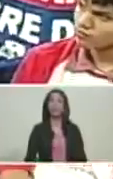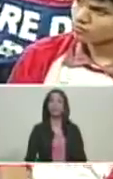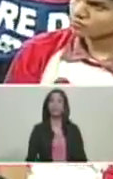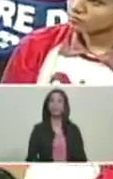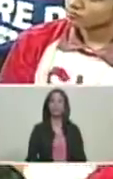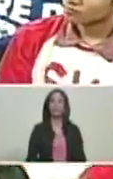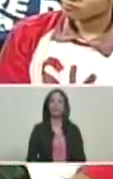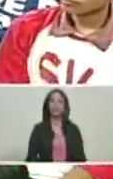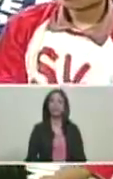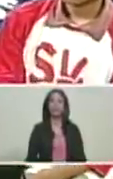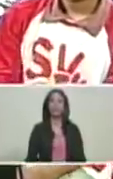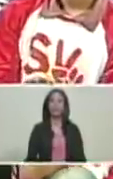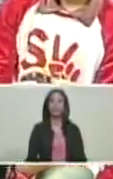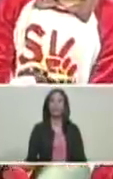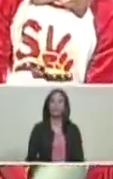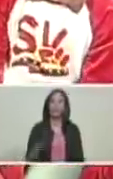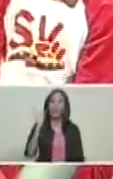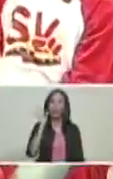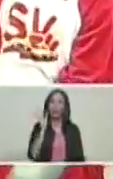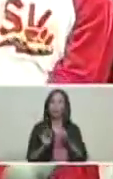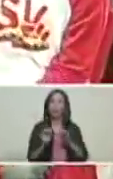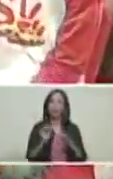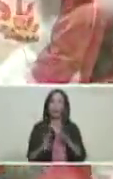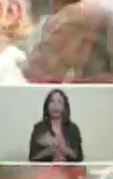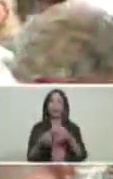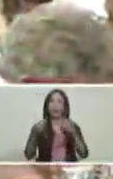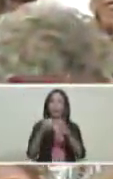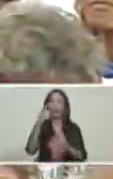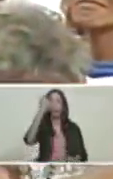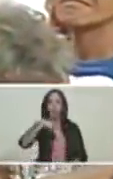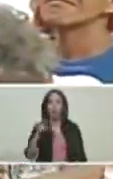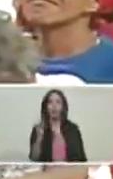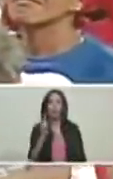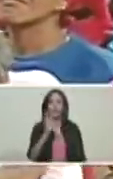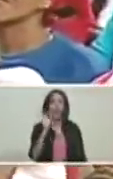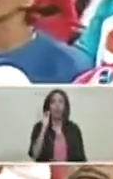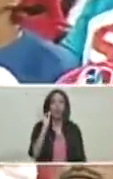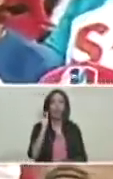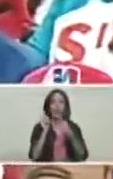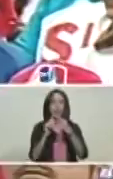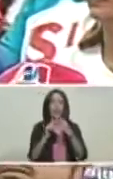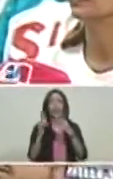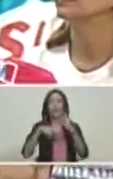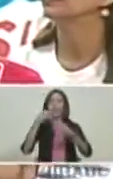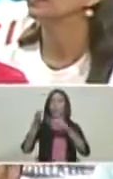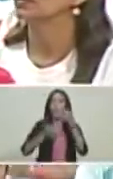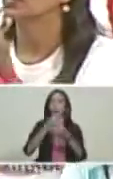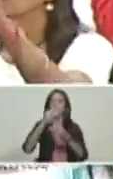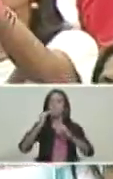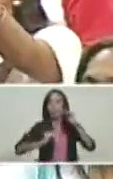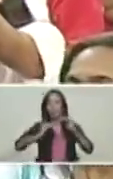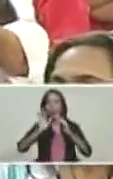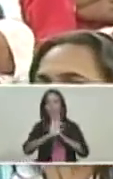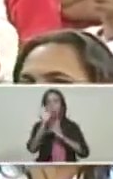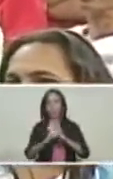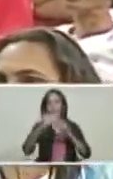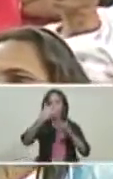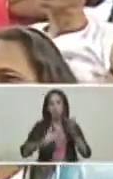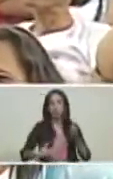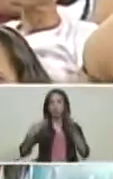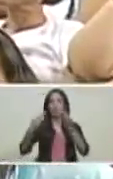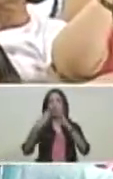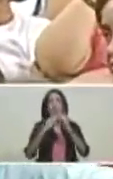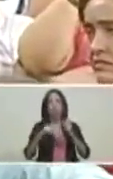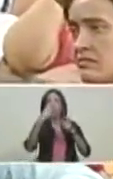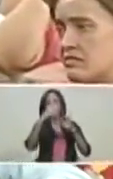María Rosa, como secretaria general del movimiento Somos Venezuela, hizo un extraordinario balance de todos los logros y